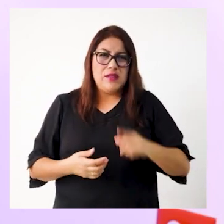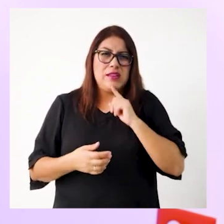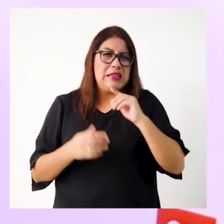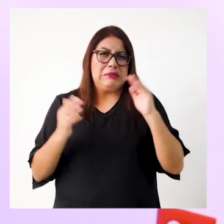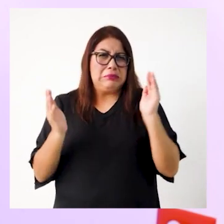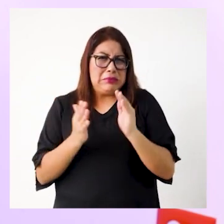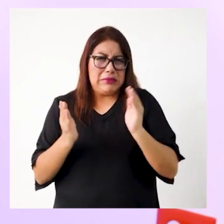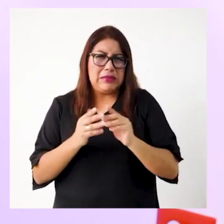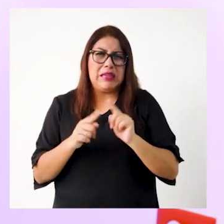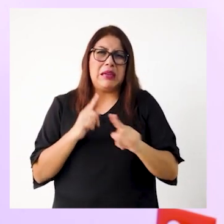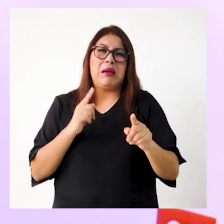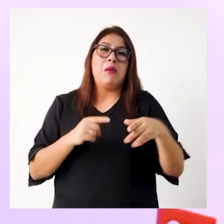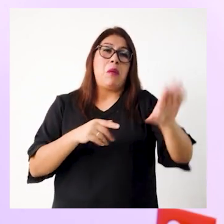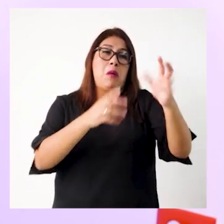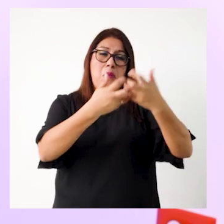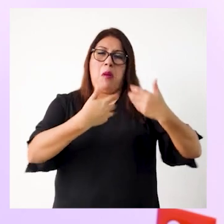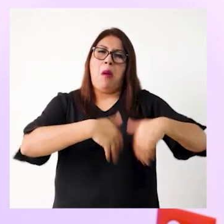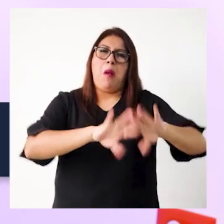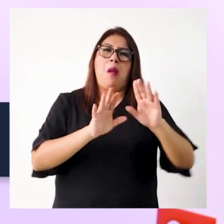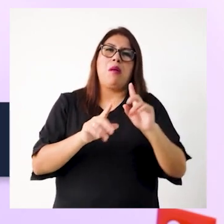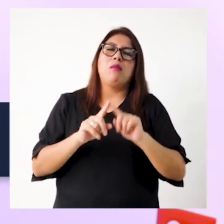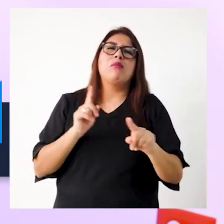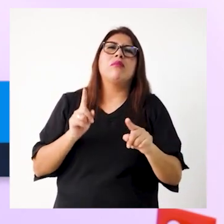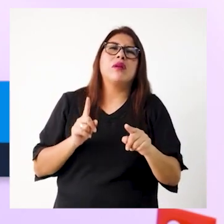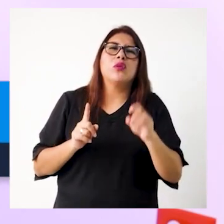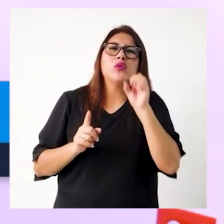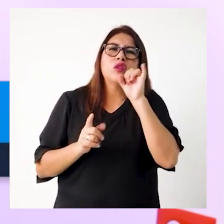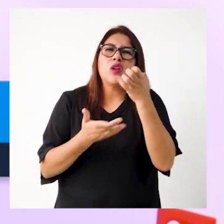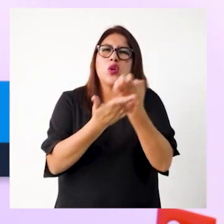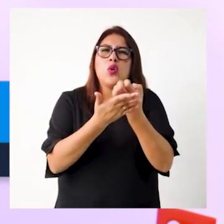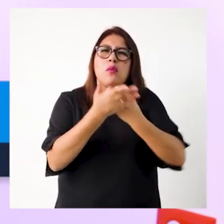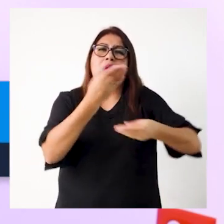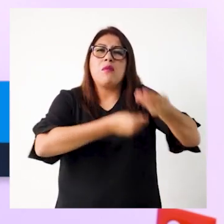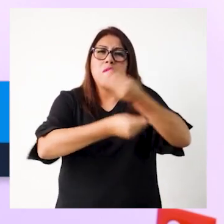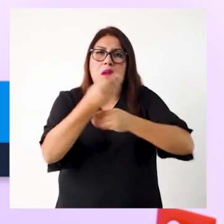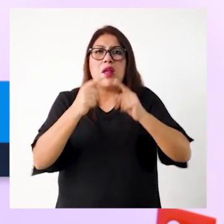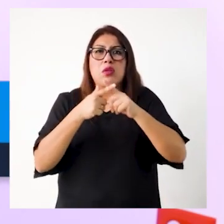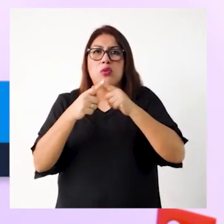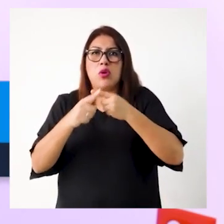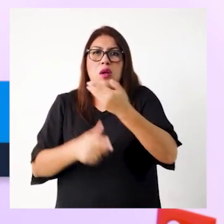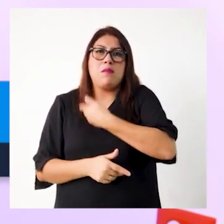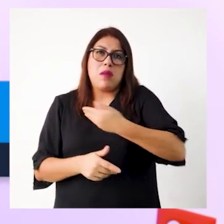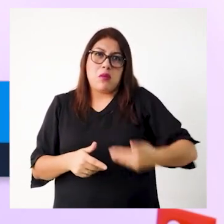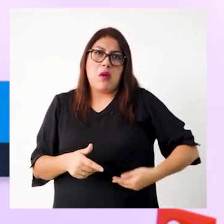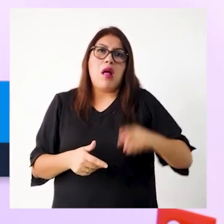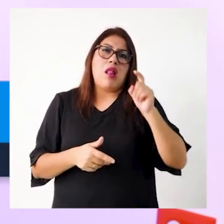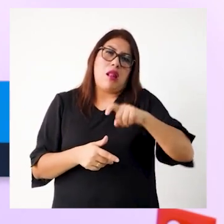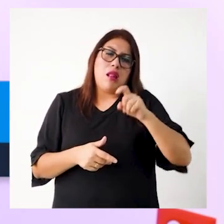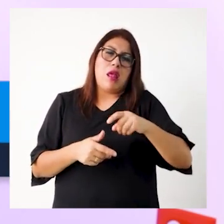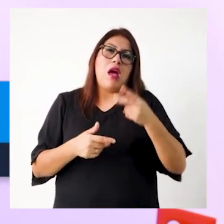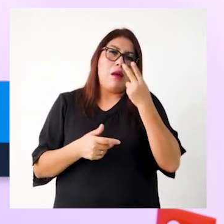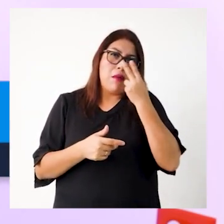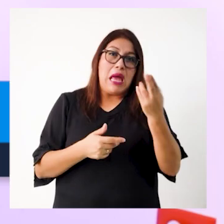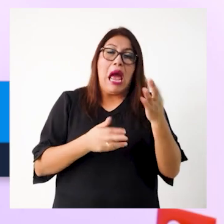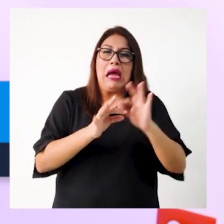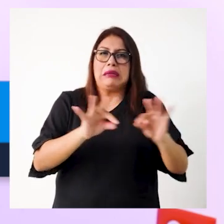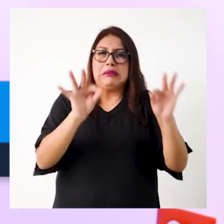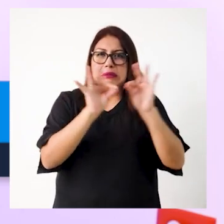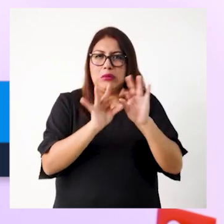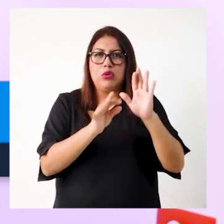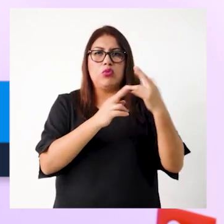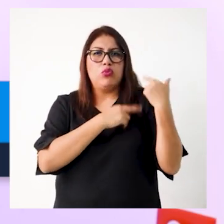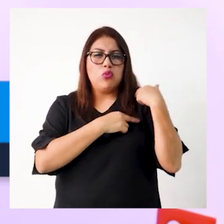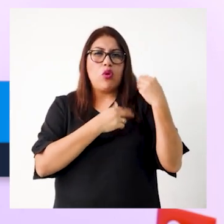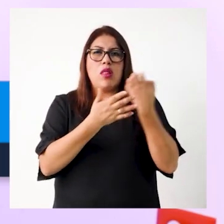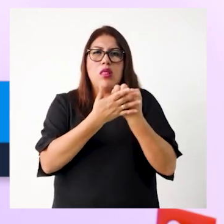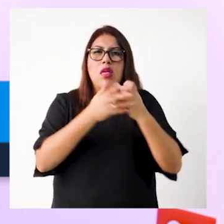las empresas hagan lo que les parezca, pero en cambio, en una economía social de mercado, el Estado sí tiene un rol importante y promotor y orientador de la